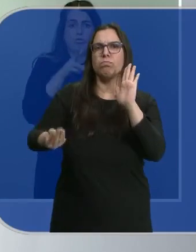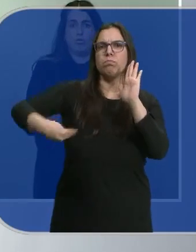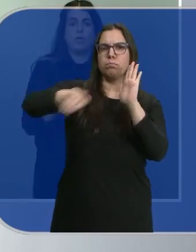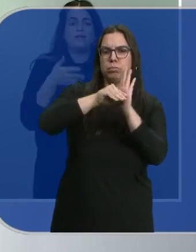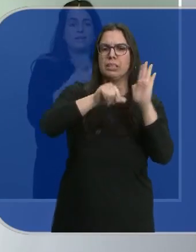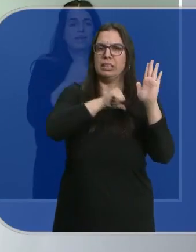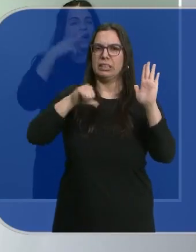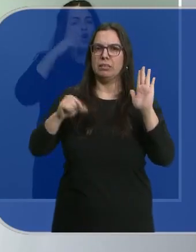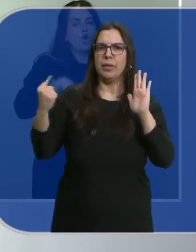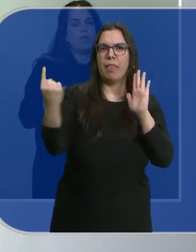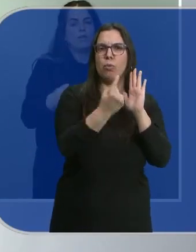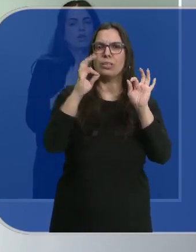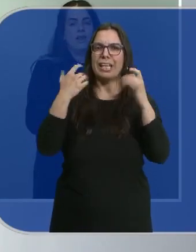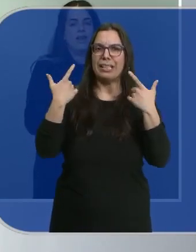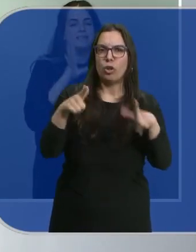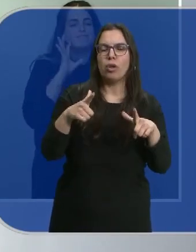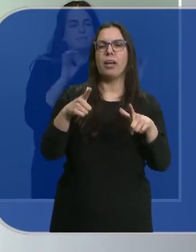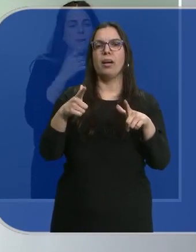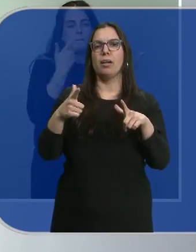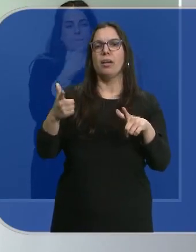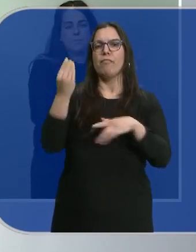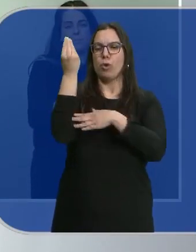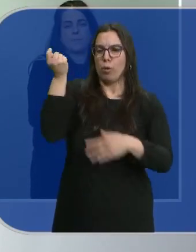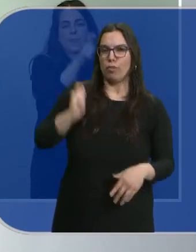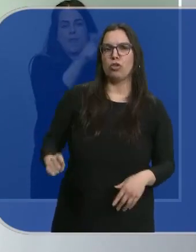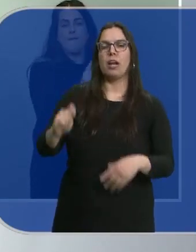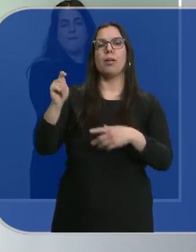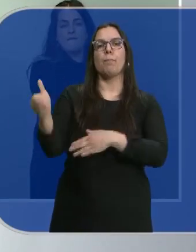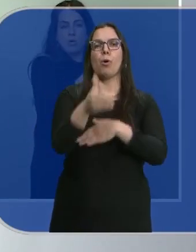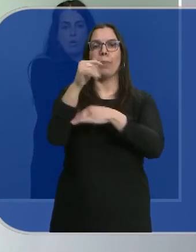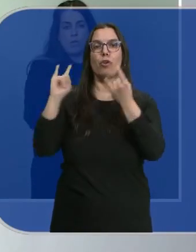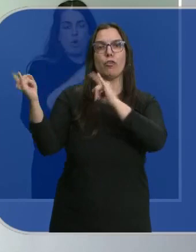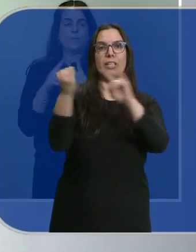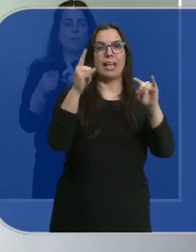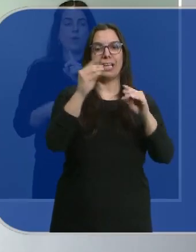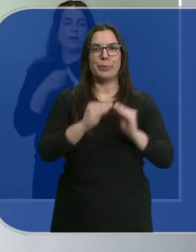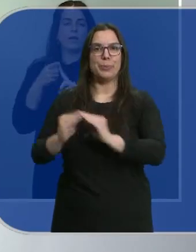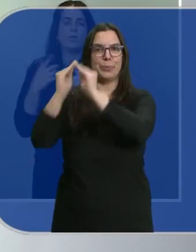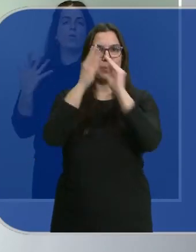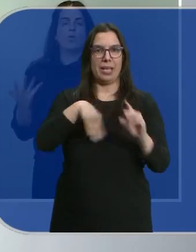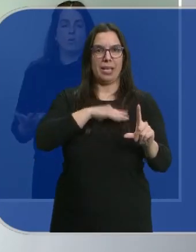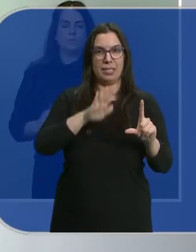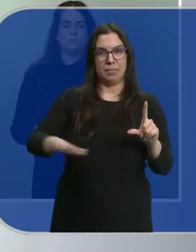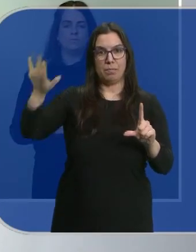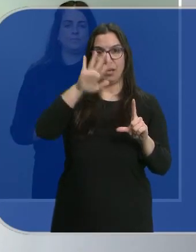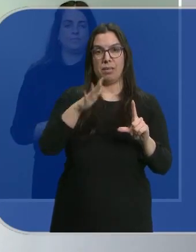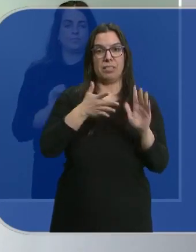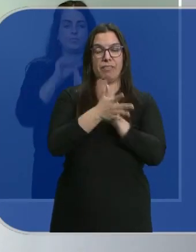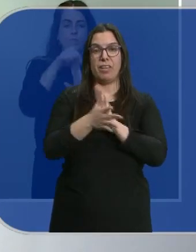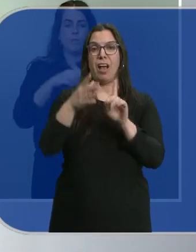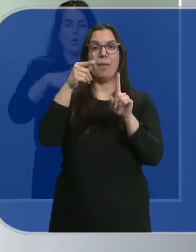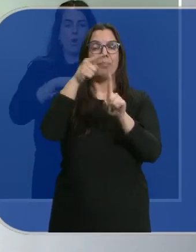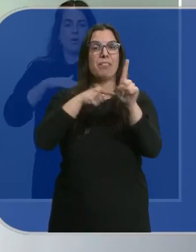expreso e individualizado de la categoría de la figura profesional de bombero forestal a nivel nacional. Un marco básico para